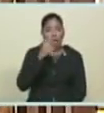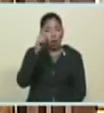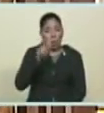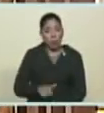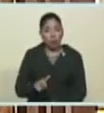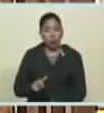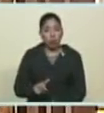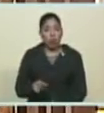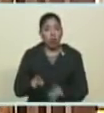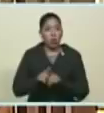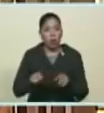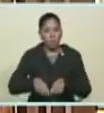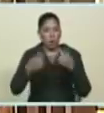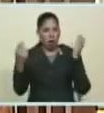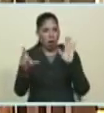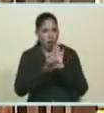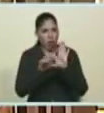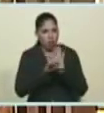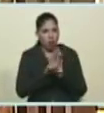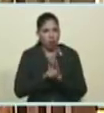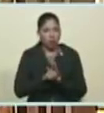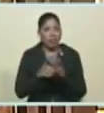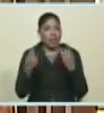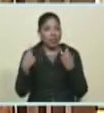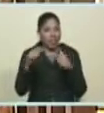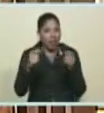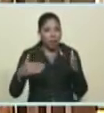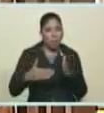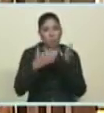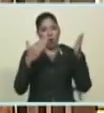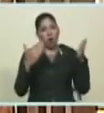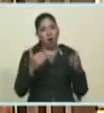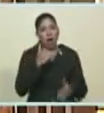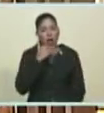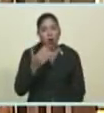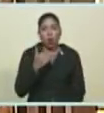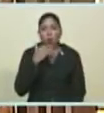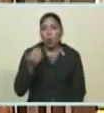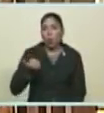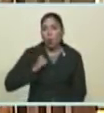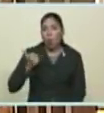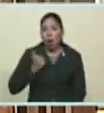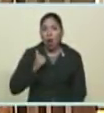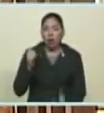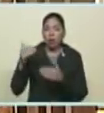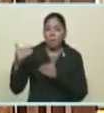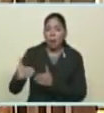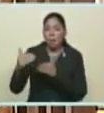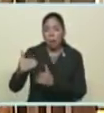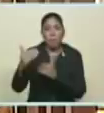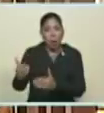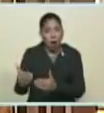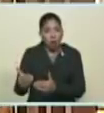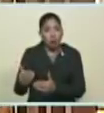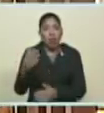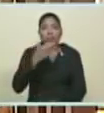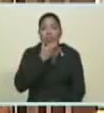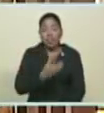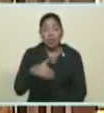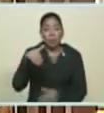al margen de la ley y pretenda sabotear cualquier fase del proceso electoral de